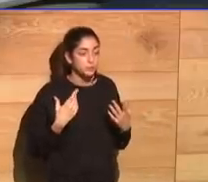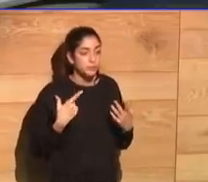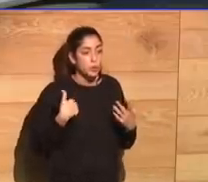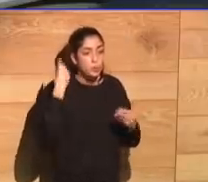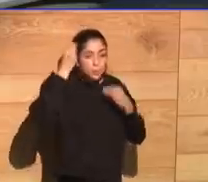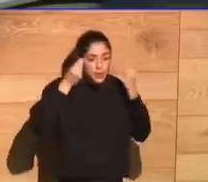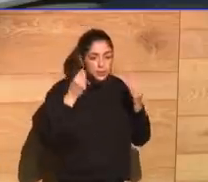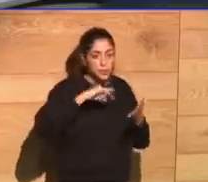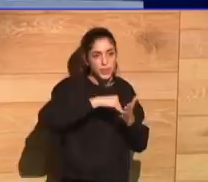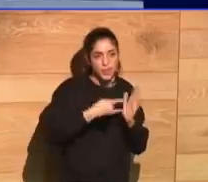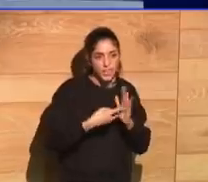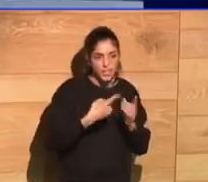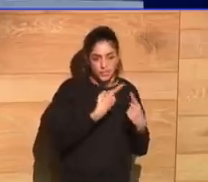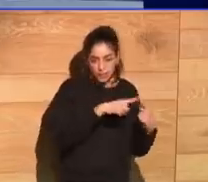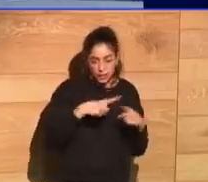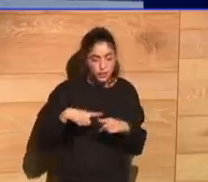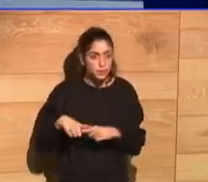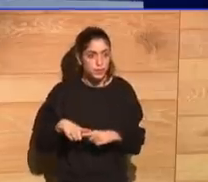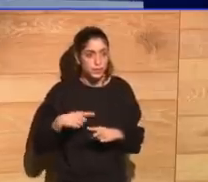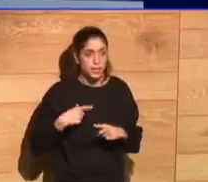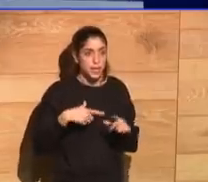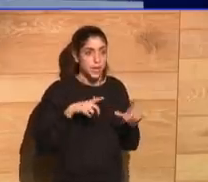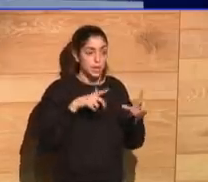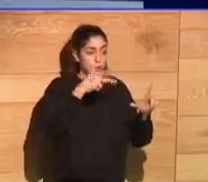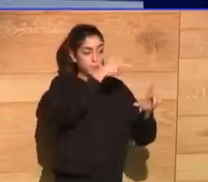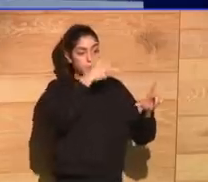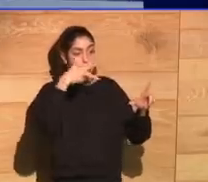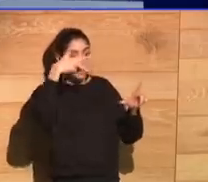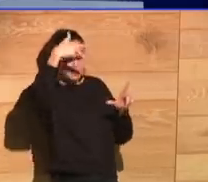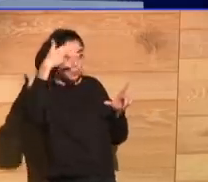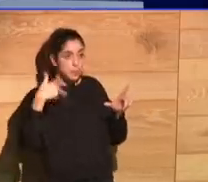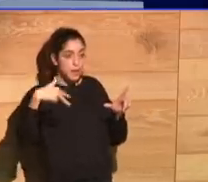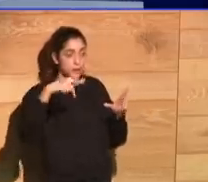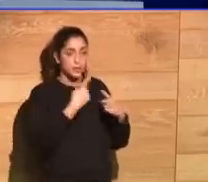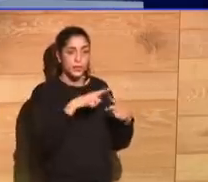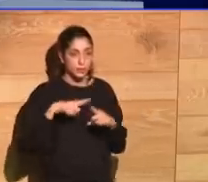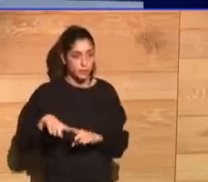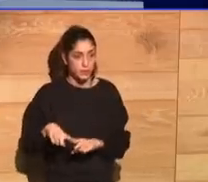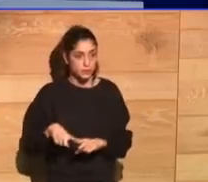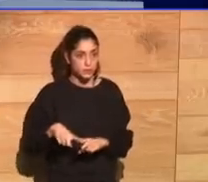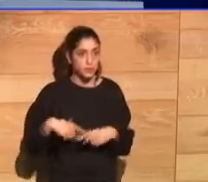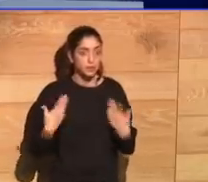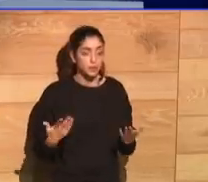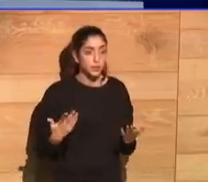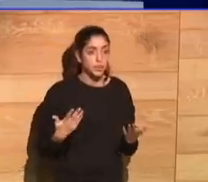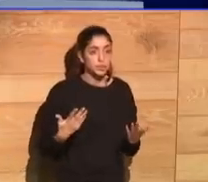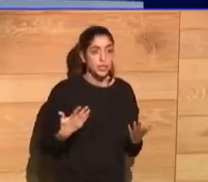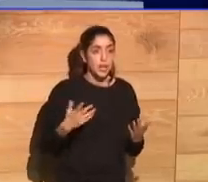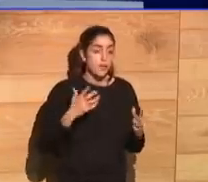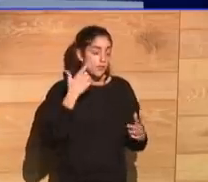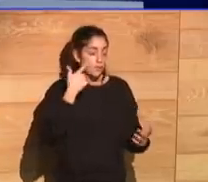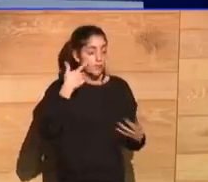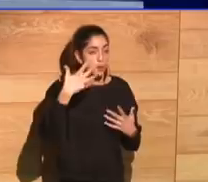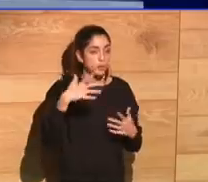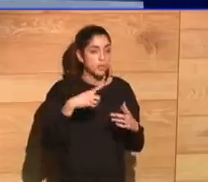Es que son muchas técnicas distintas. Es que cada plano es completamente distinto y se aborda de forma distinta. La famosa pantalla azul... Cuando